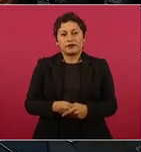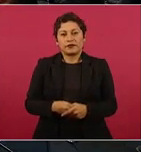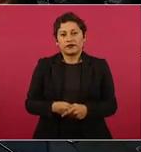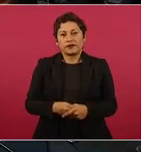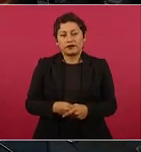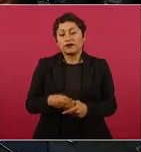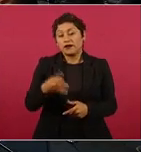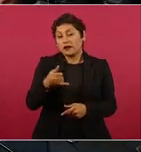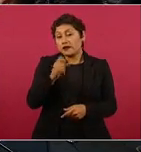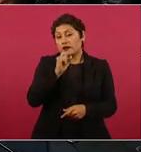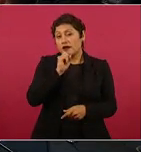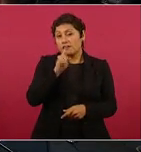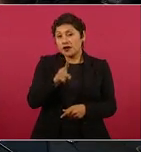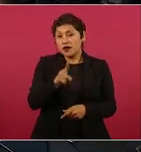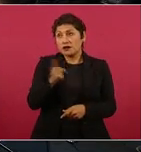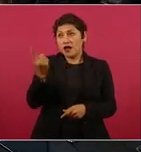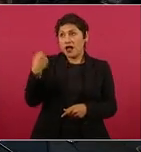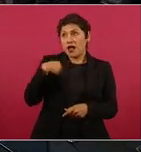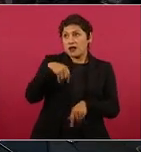someterse.